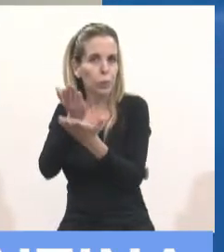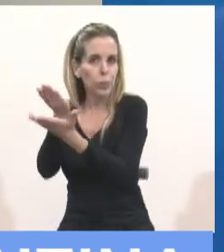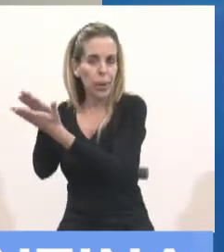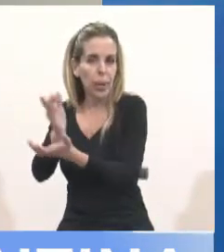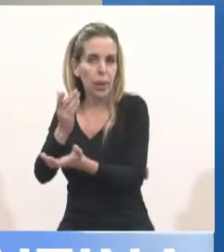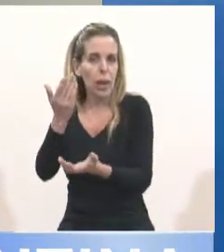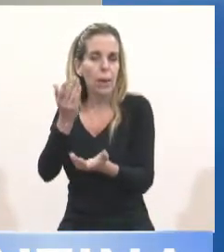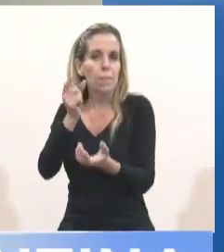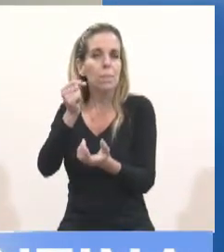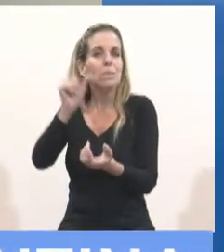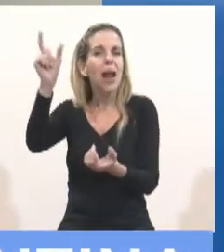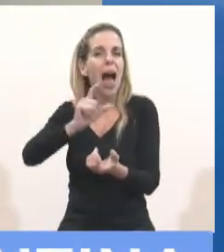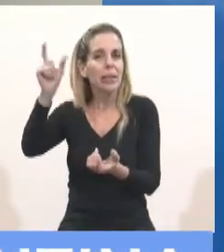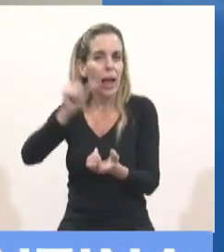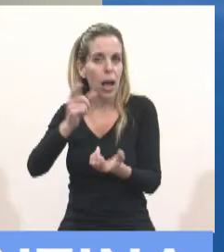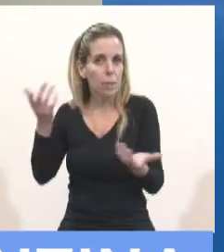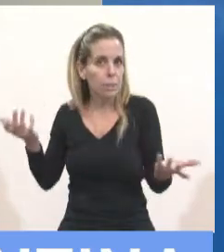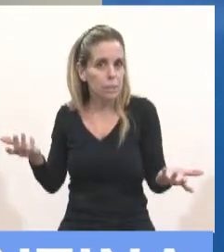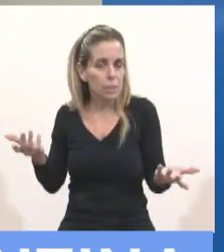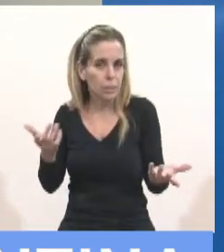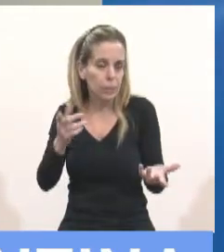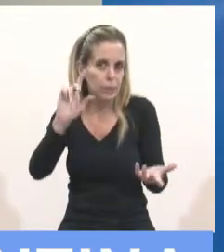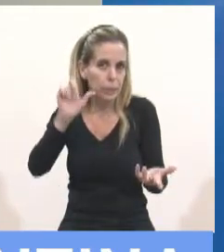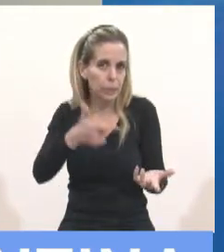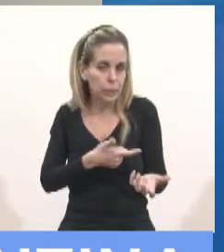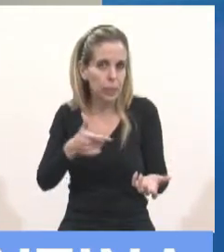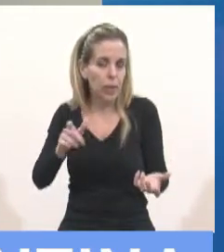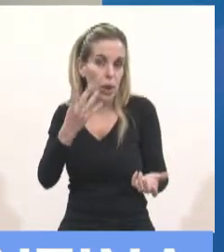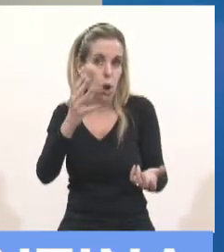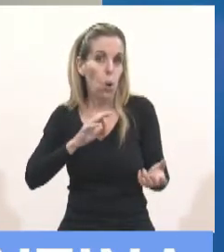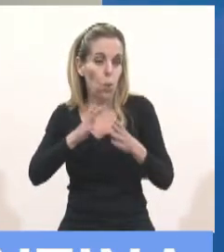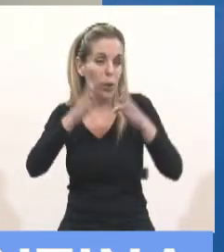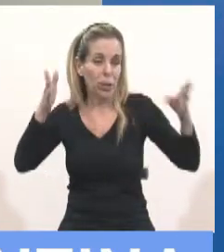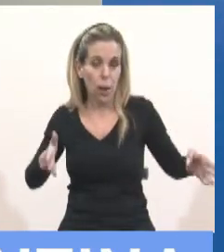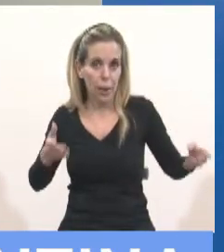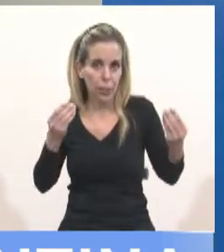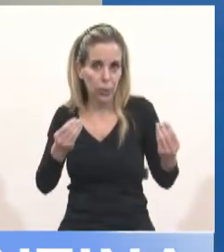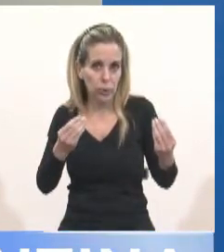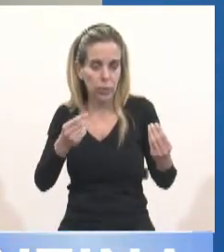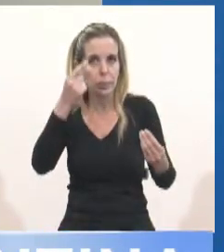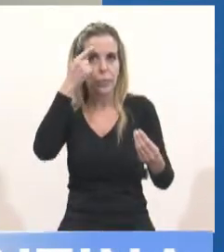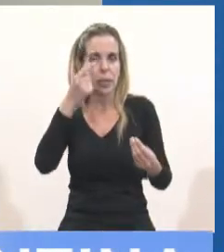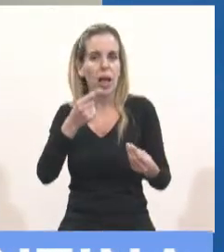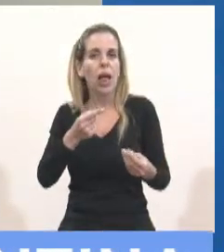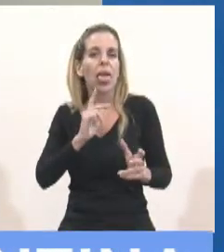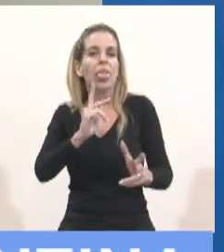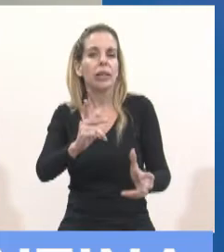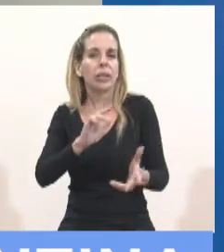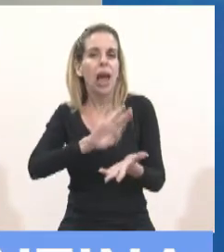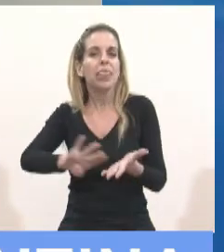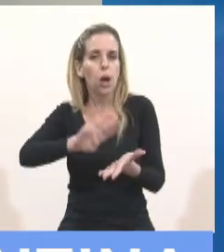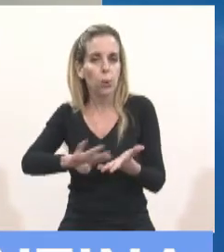sostener. Nadie podía creer que eso era sostenible, sustentable, que se iba a